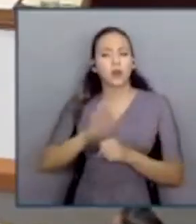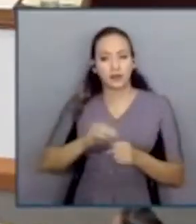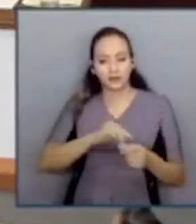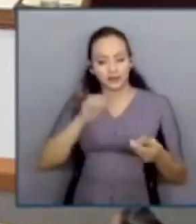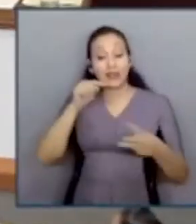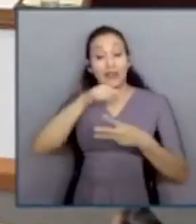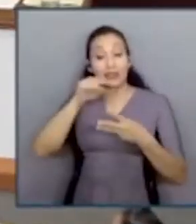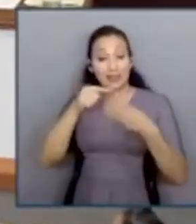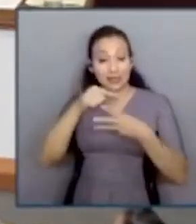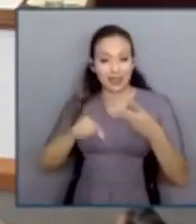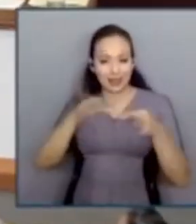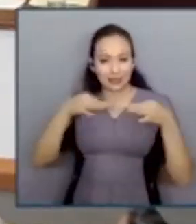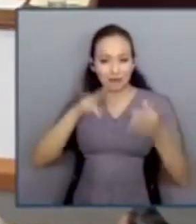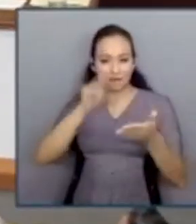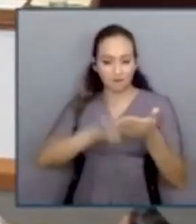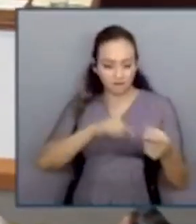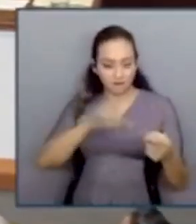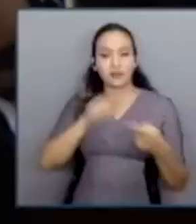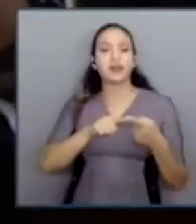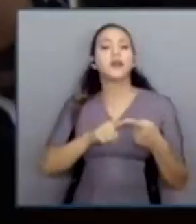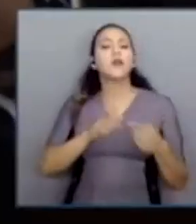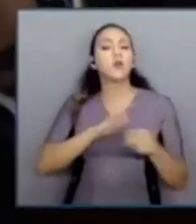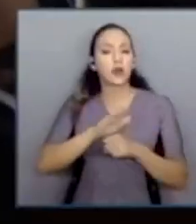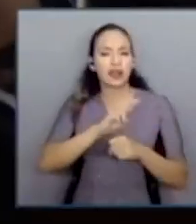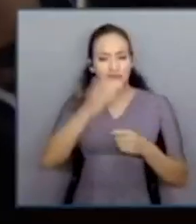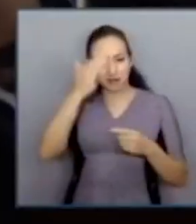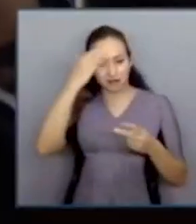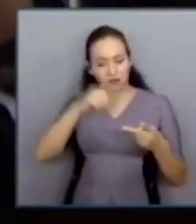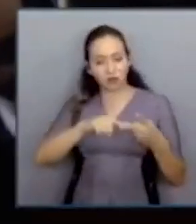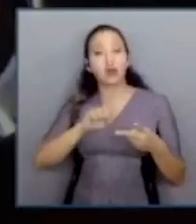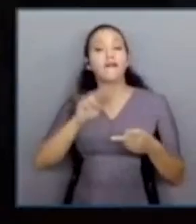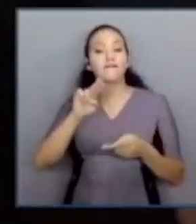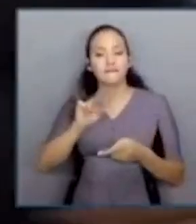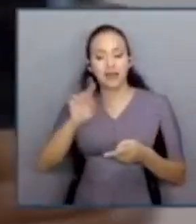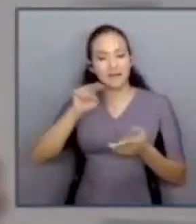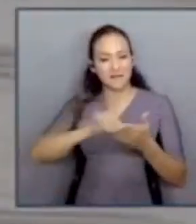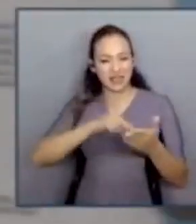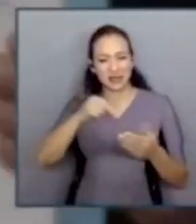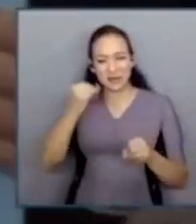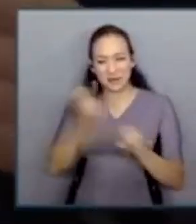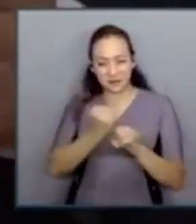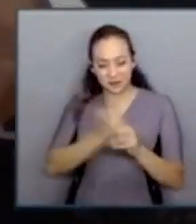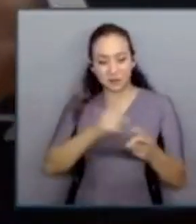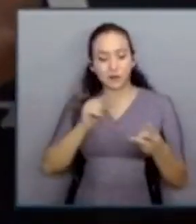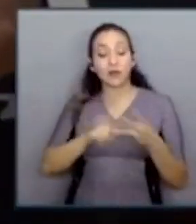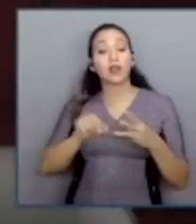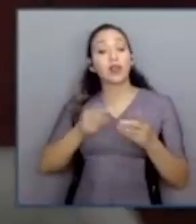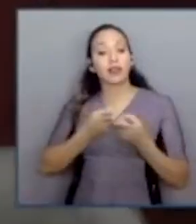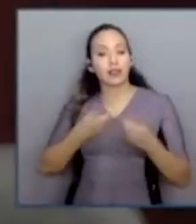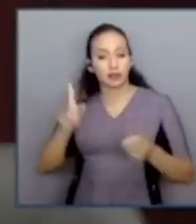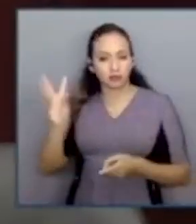reconocimiento de la Fidel del poder judicial de la federación y el relativo a compartir desarrollos tecnológicos en